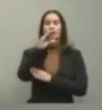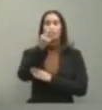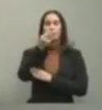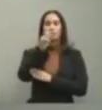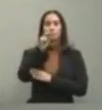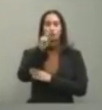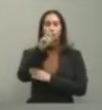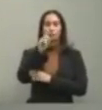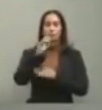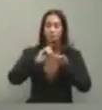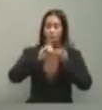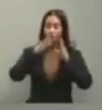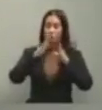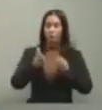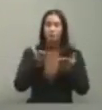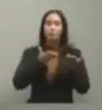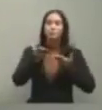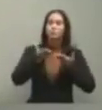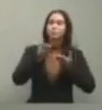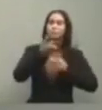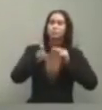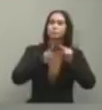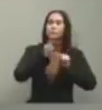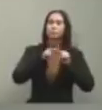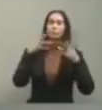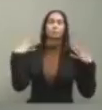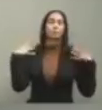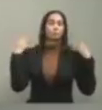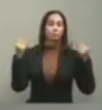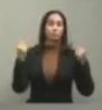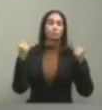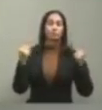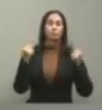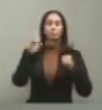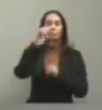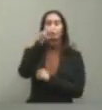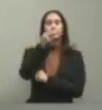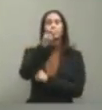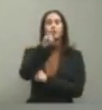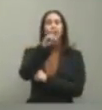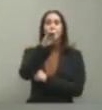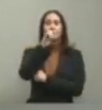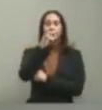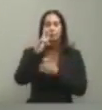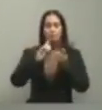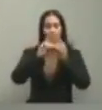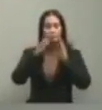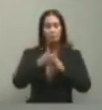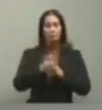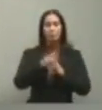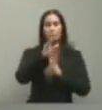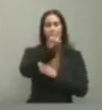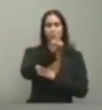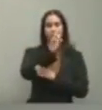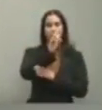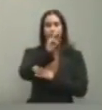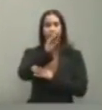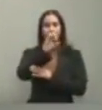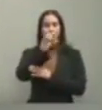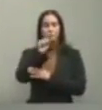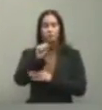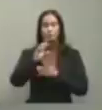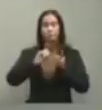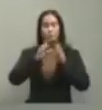director del servicio nacional de salud enriquillo matos director de promese para peña